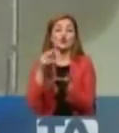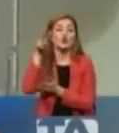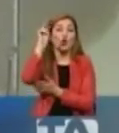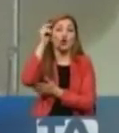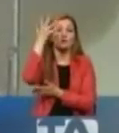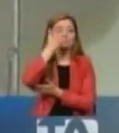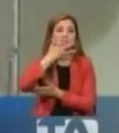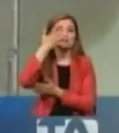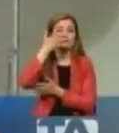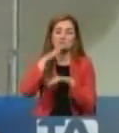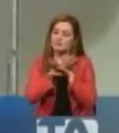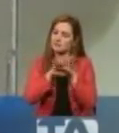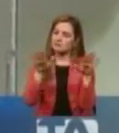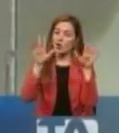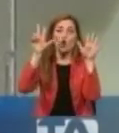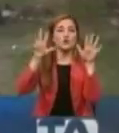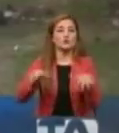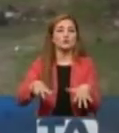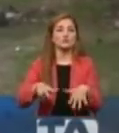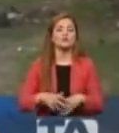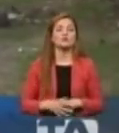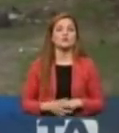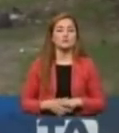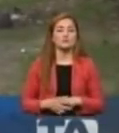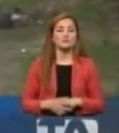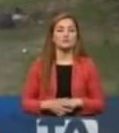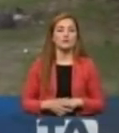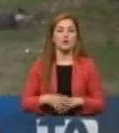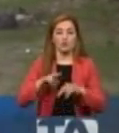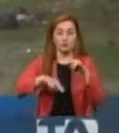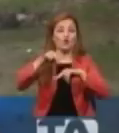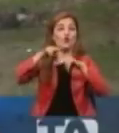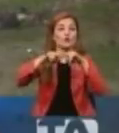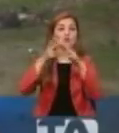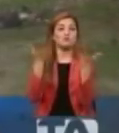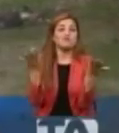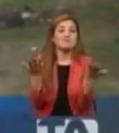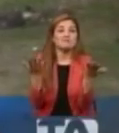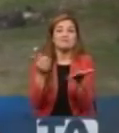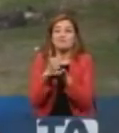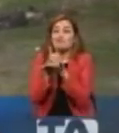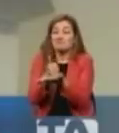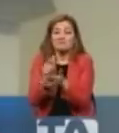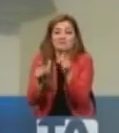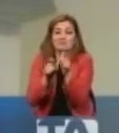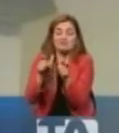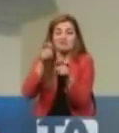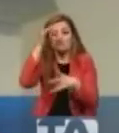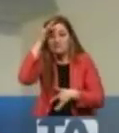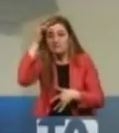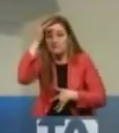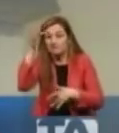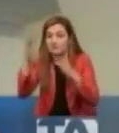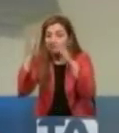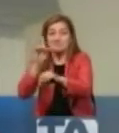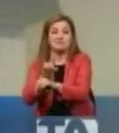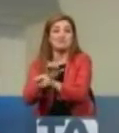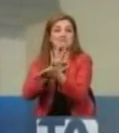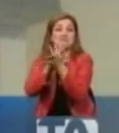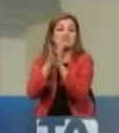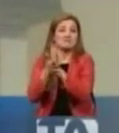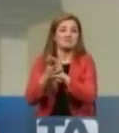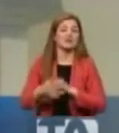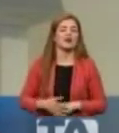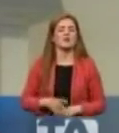fue terminado hace 8 meses. Pero esta edificación aún no presta los servicios a la comunidad. El